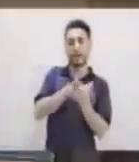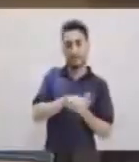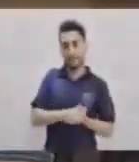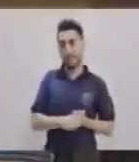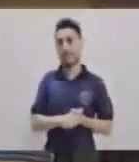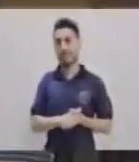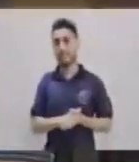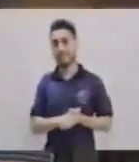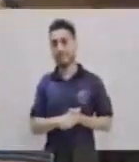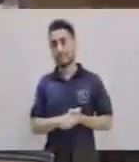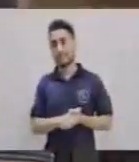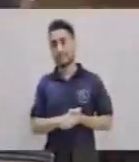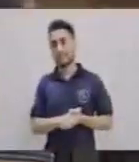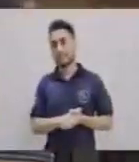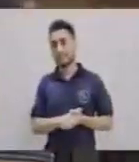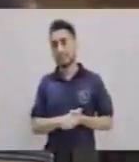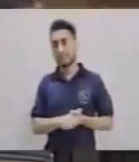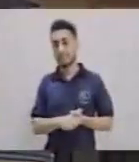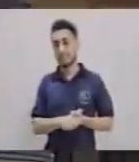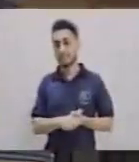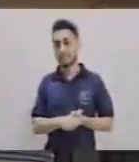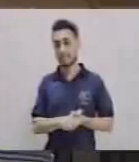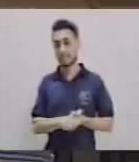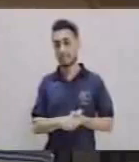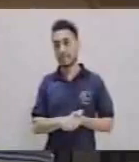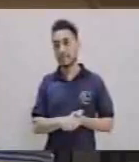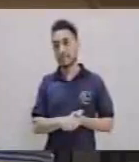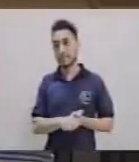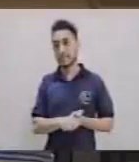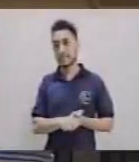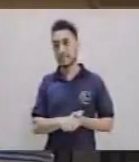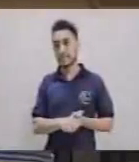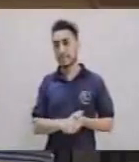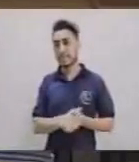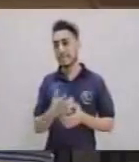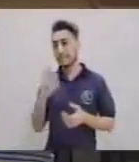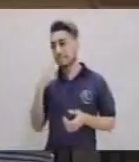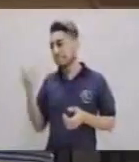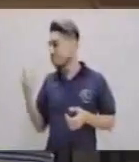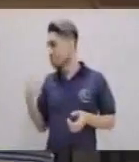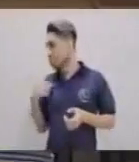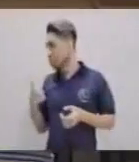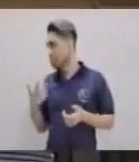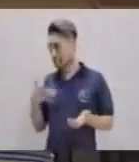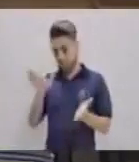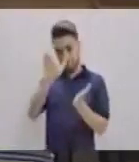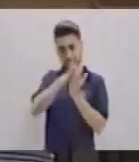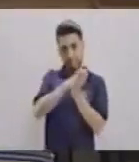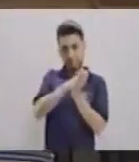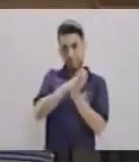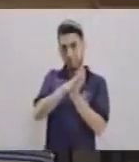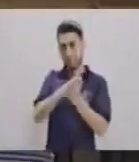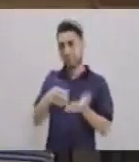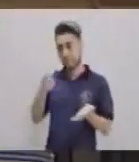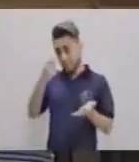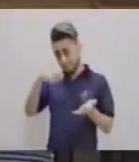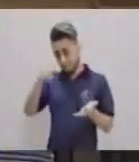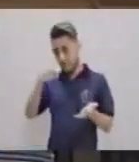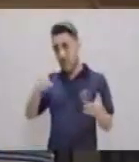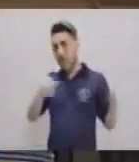la madera. Entonces, entrando ya un poquito en materia, pues aquí nos fuimos por este recurso que platicábamos,